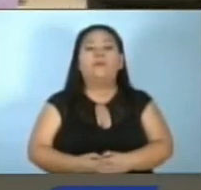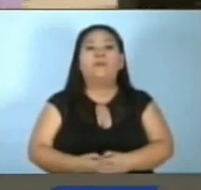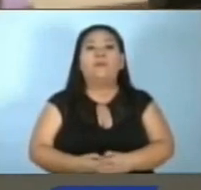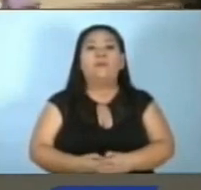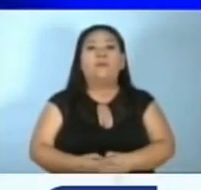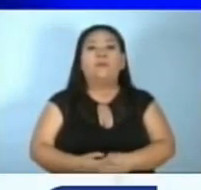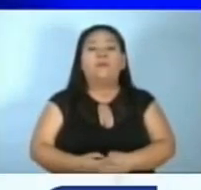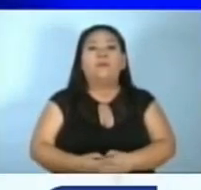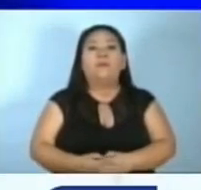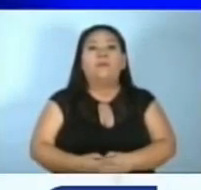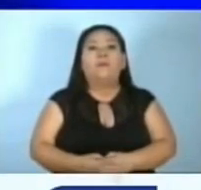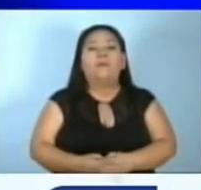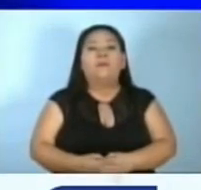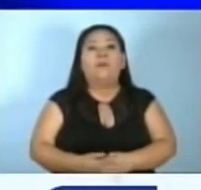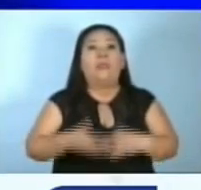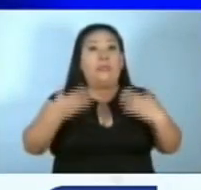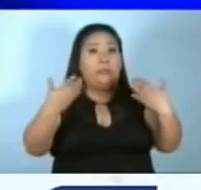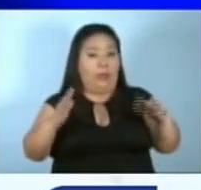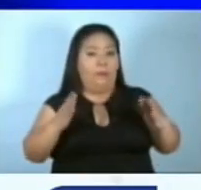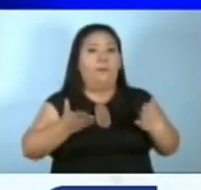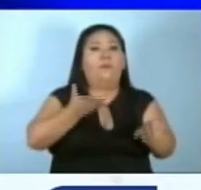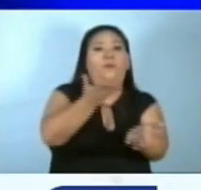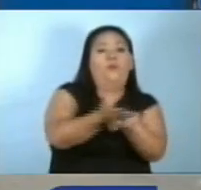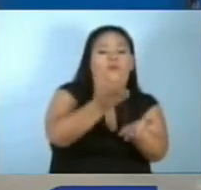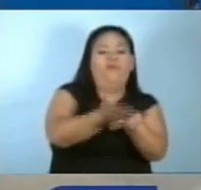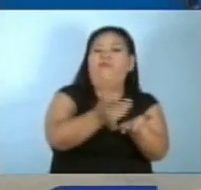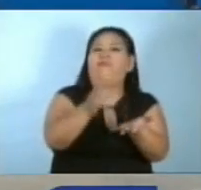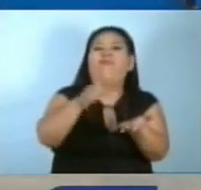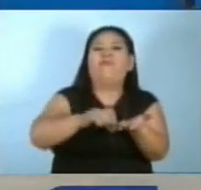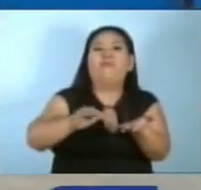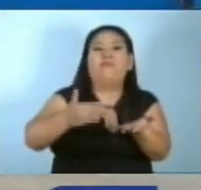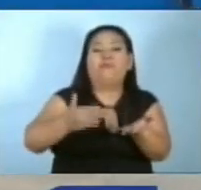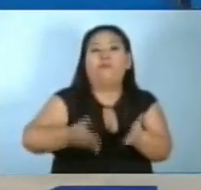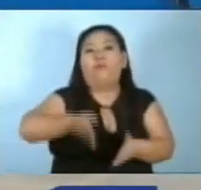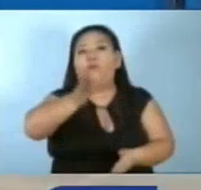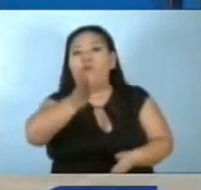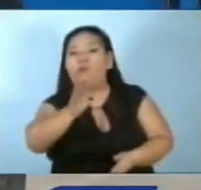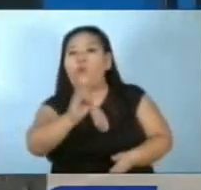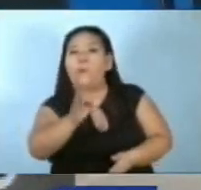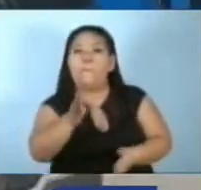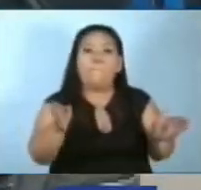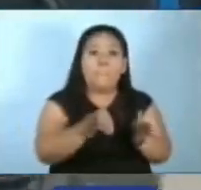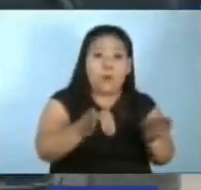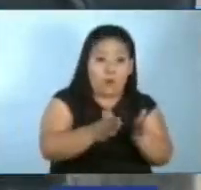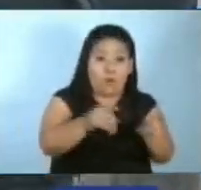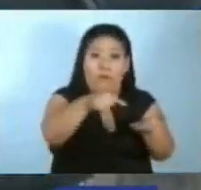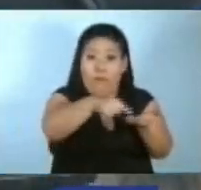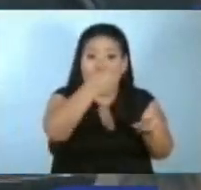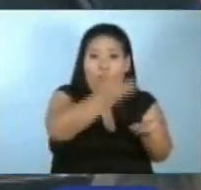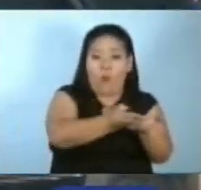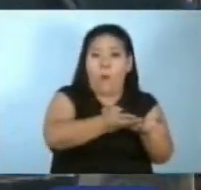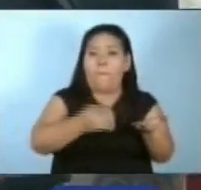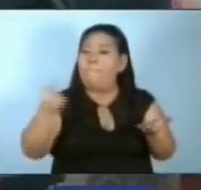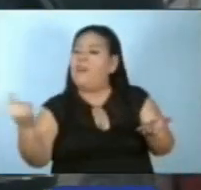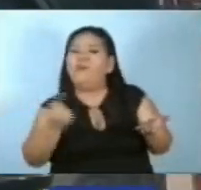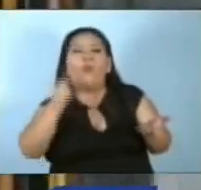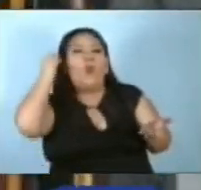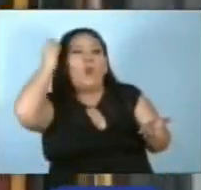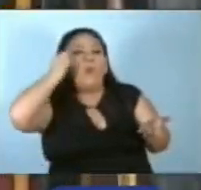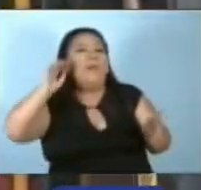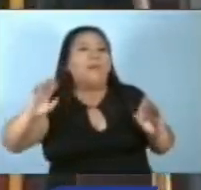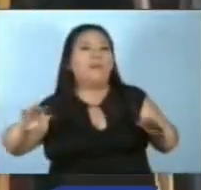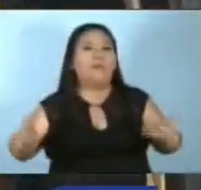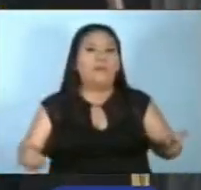ese aspecto del diálogo. Por otra parte, señala que hasta la fecha, a algunos transportistas no les han cancelado por el servicio